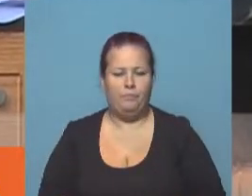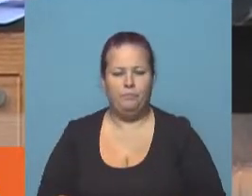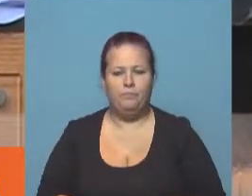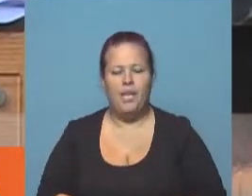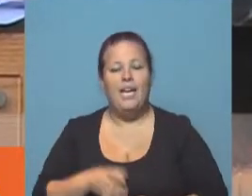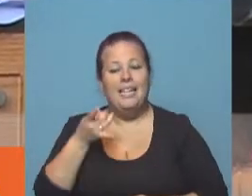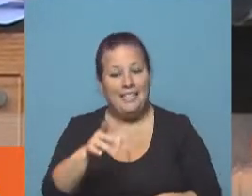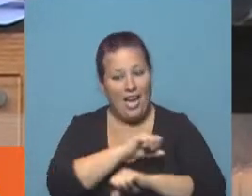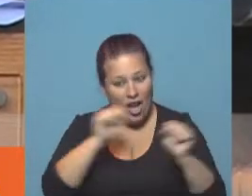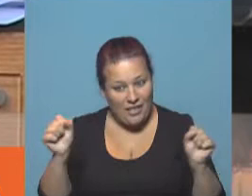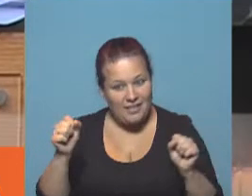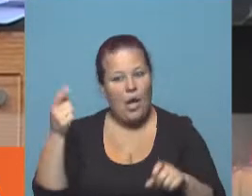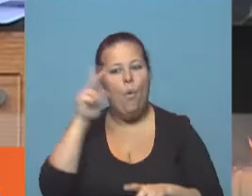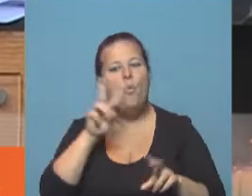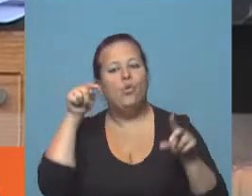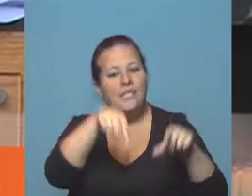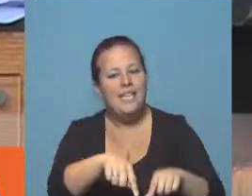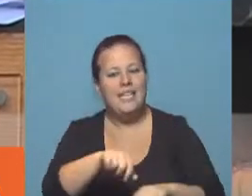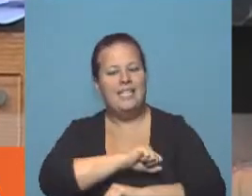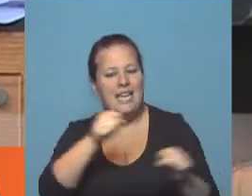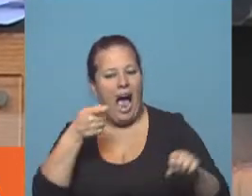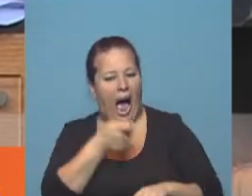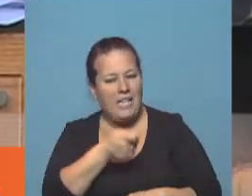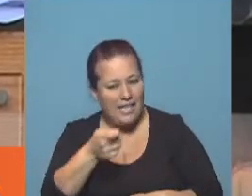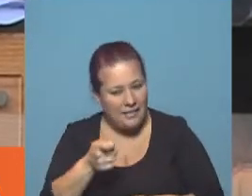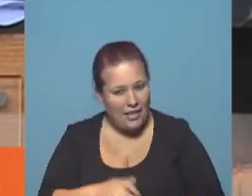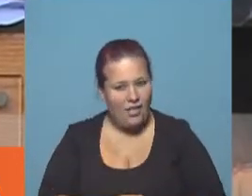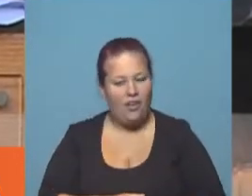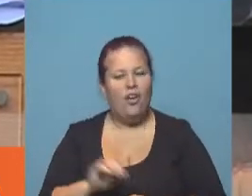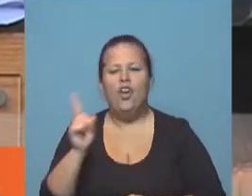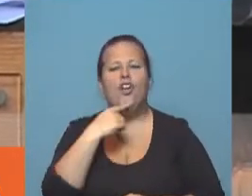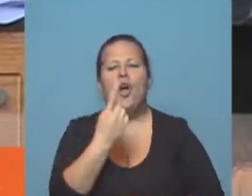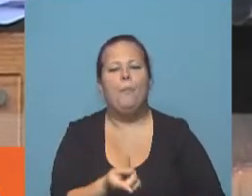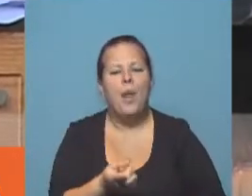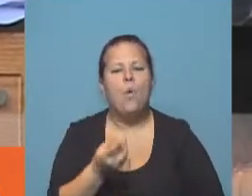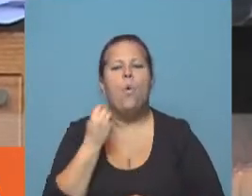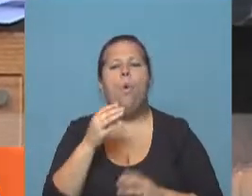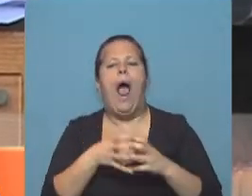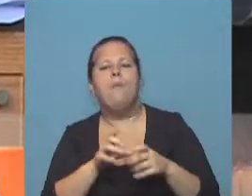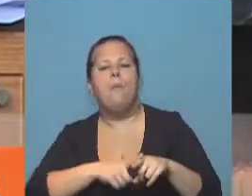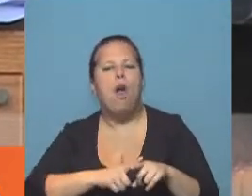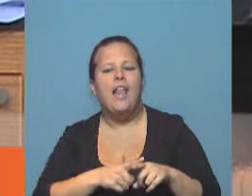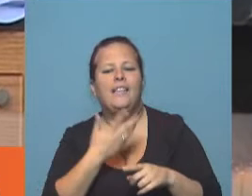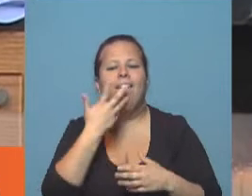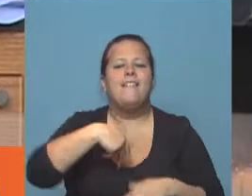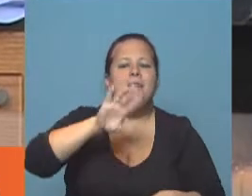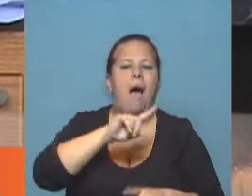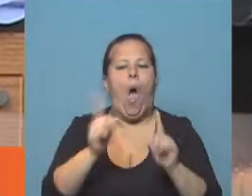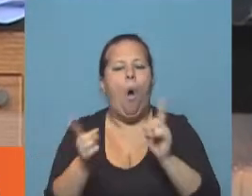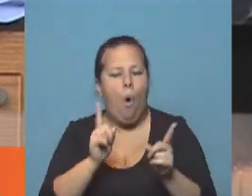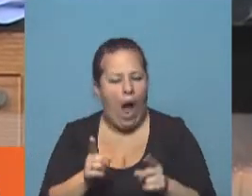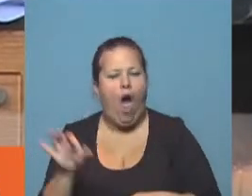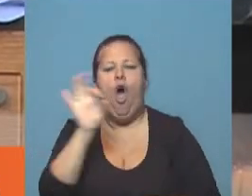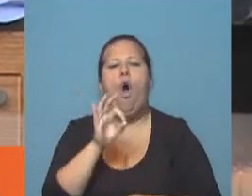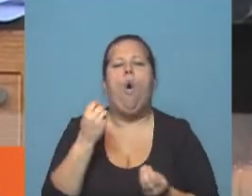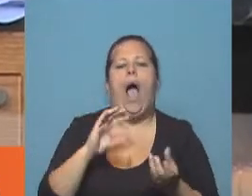Los terroristas que nos eligieron como blanco de su brazo asesino no preguntaron qué partido político nos cae más simpático o